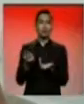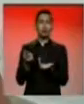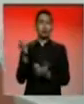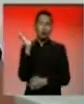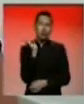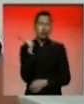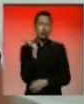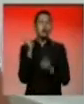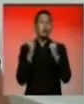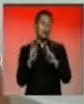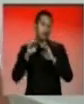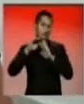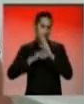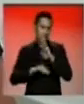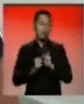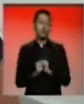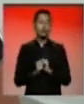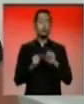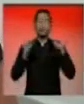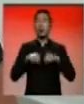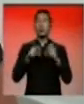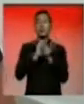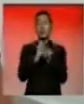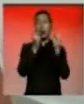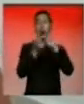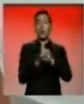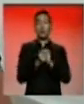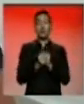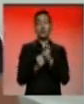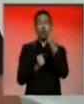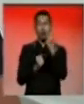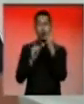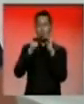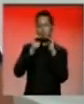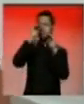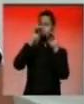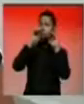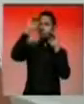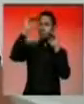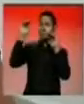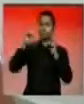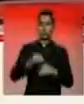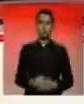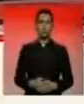Se podían cambiar los dos primeros grados de la tropa y de los oficiales.